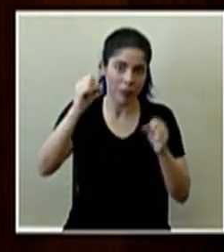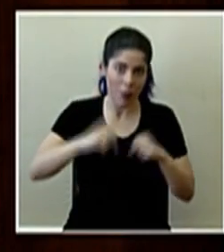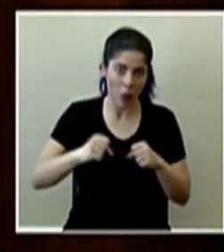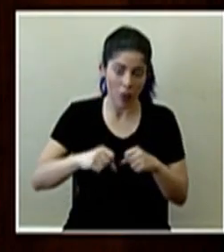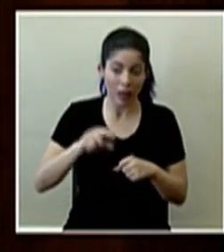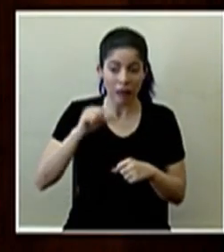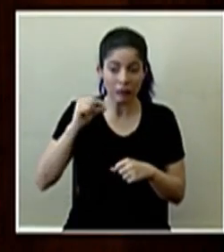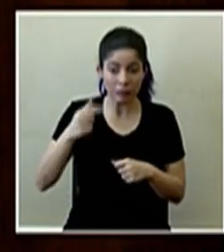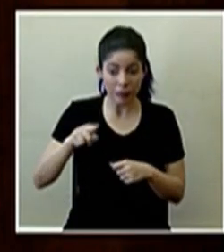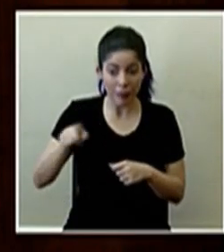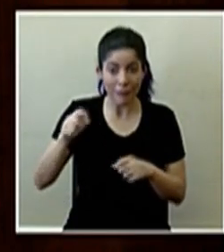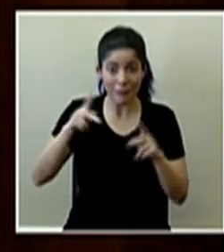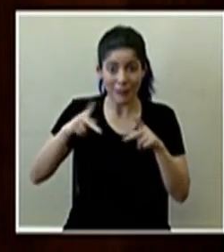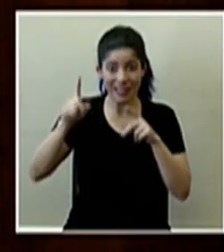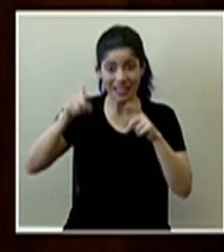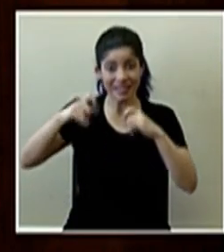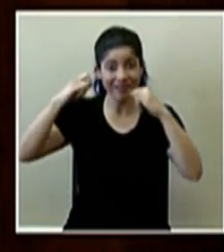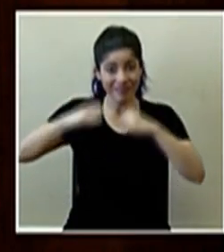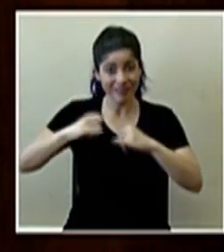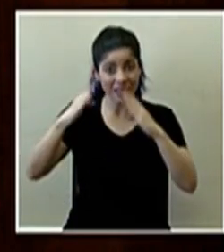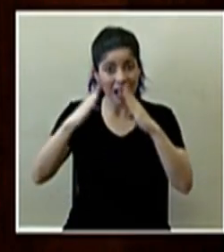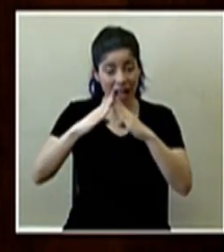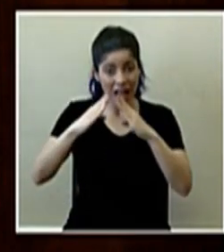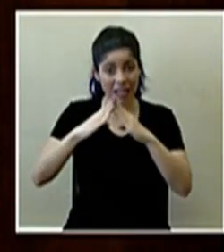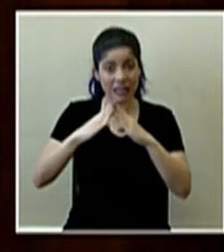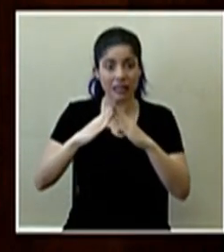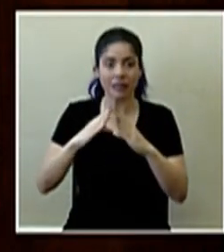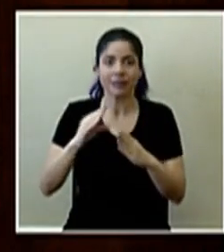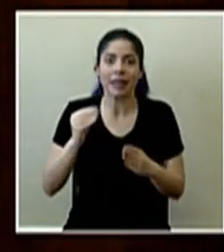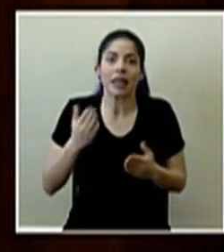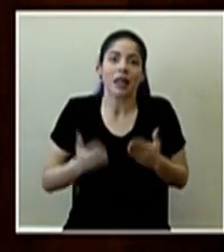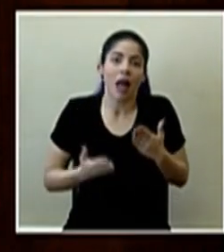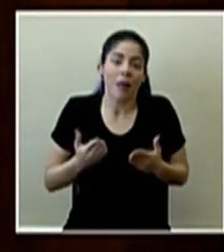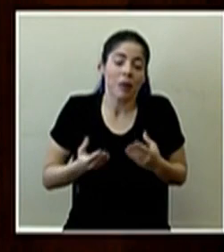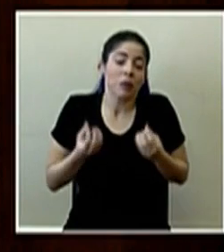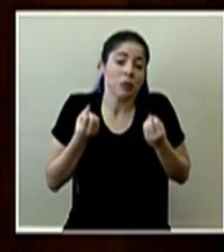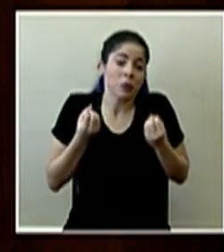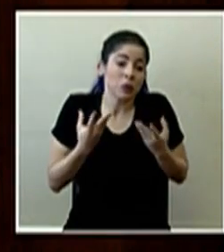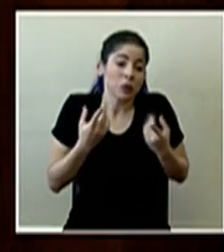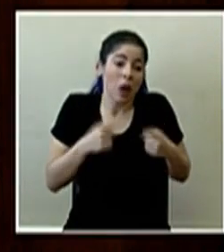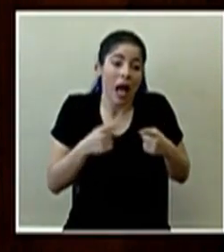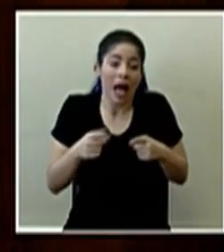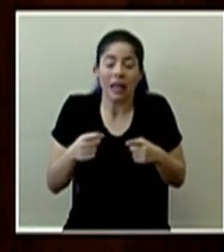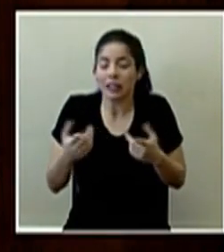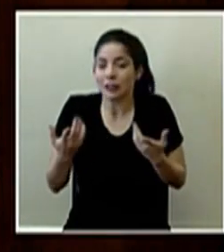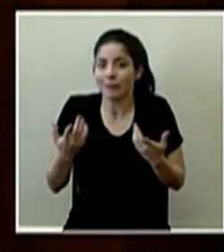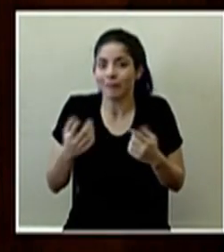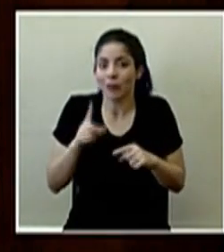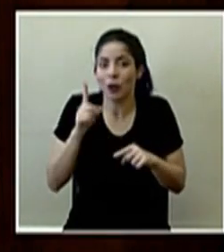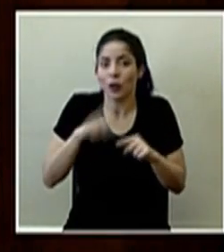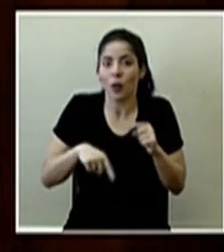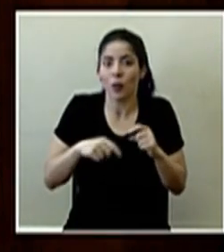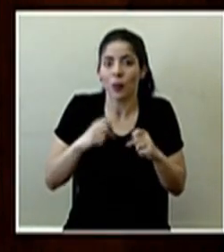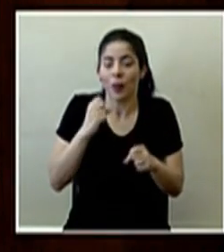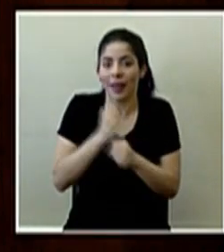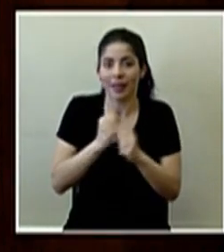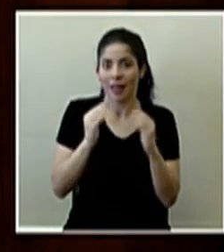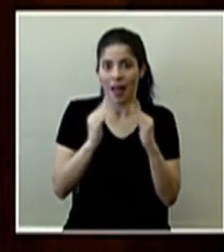donde tengamos que estar aislados en nuestra casa y tal vez muchos casos sin posibilidades de teletrabajo.